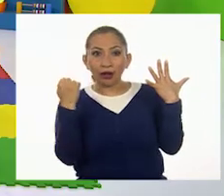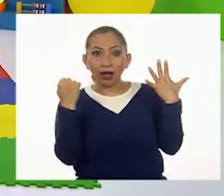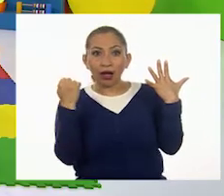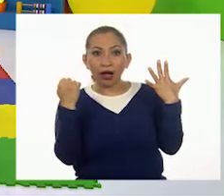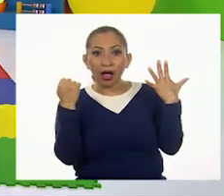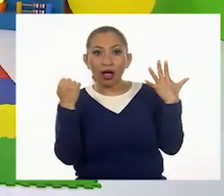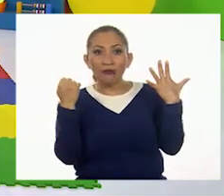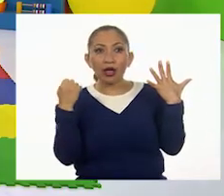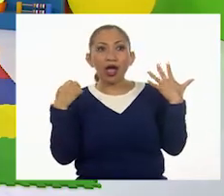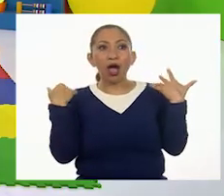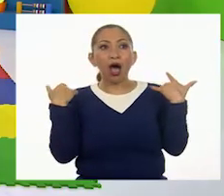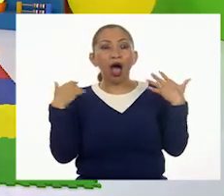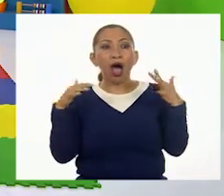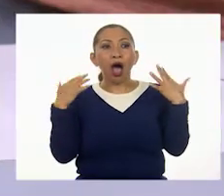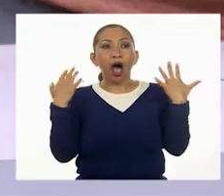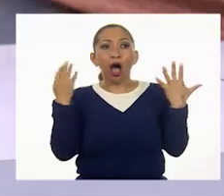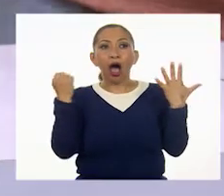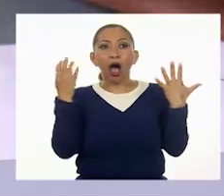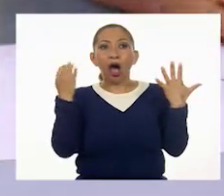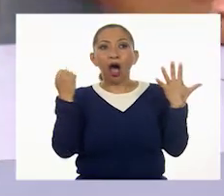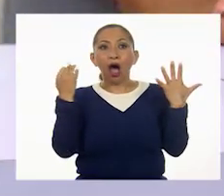Y nueve.